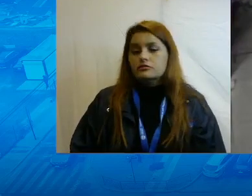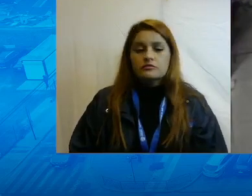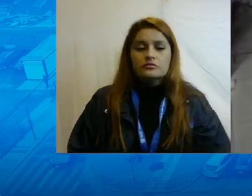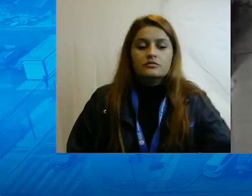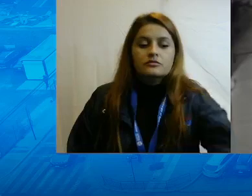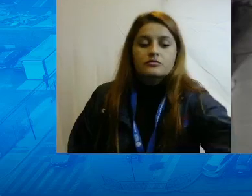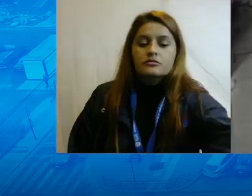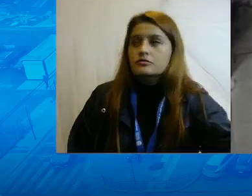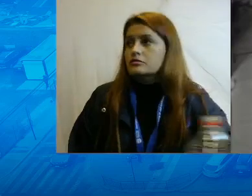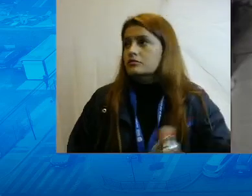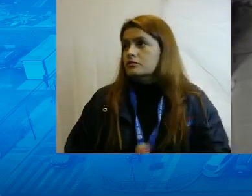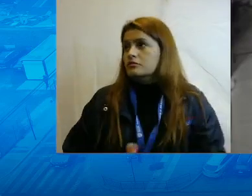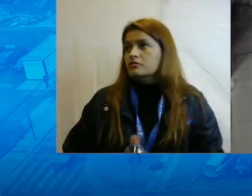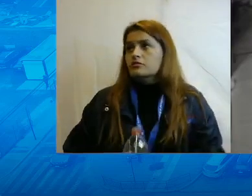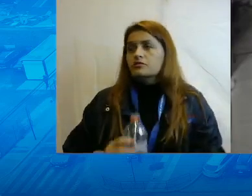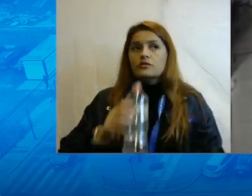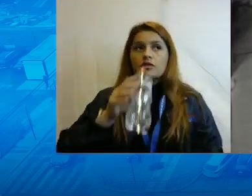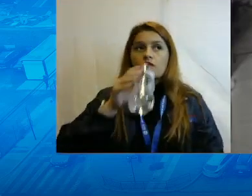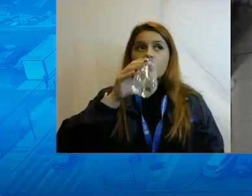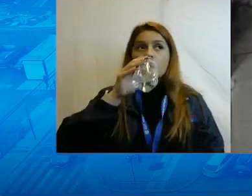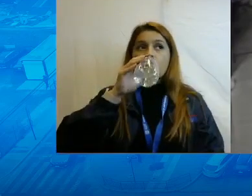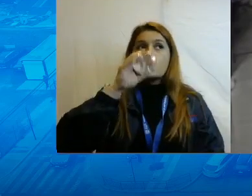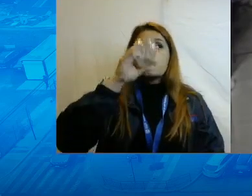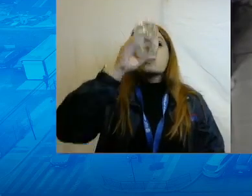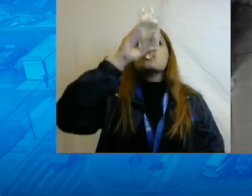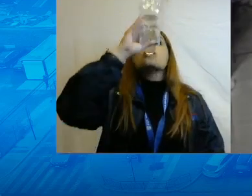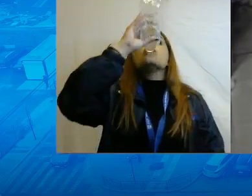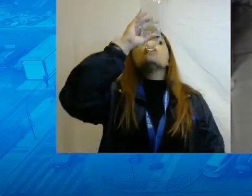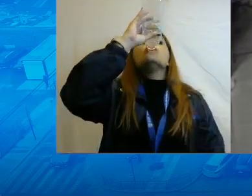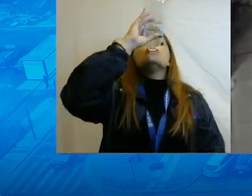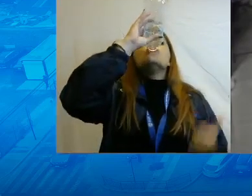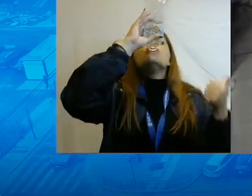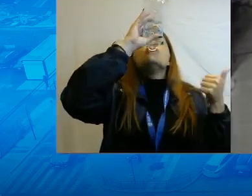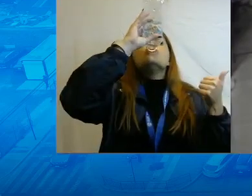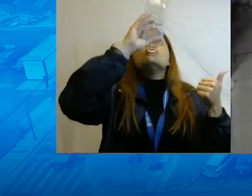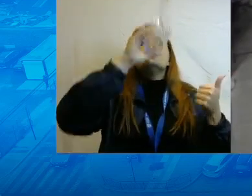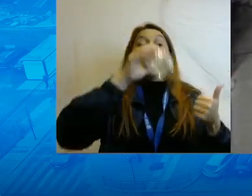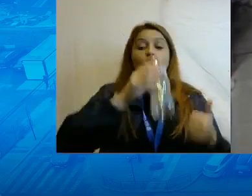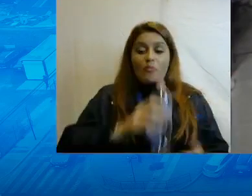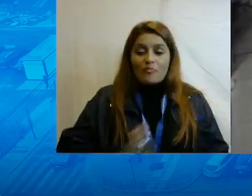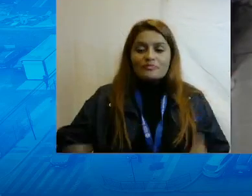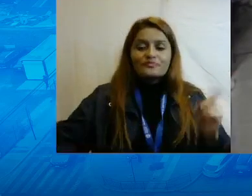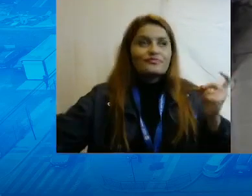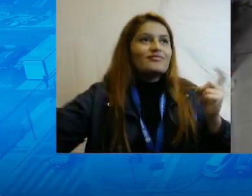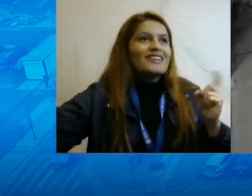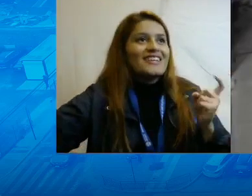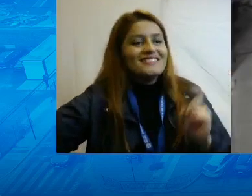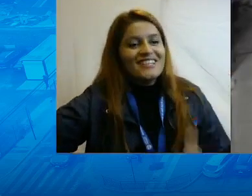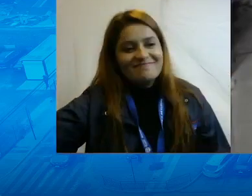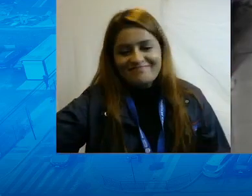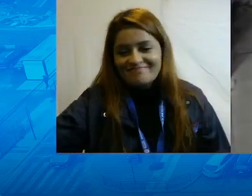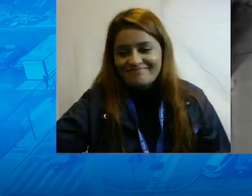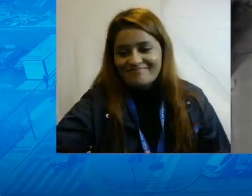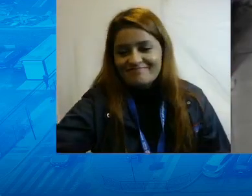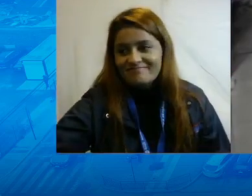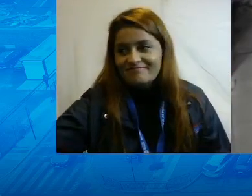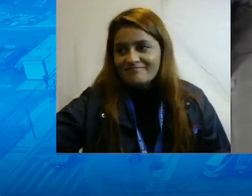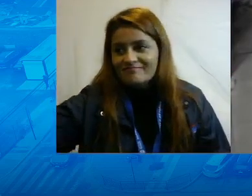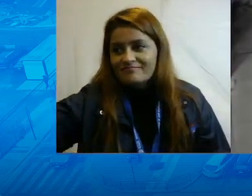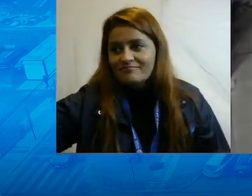Gracias, Claudia. Claudia, por favor. Pase, Claudia. Para sí, yo creo que mejor que... Hay mucha gente en las casas que ve el gran trabajo que